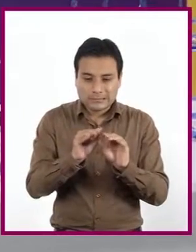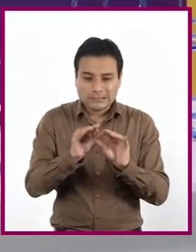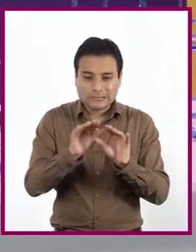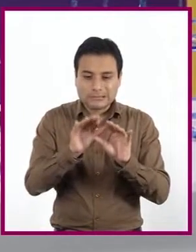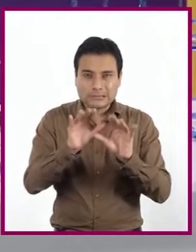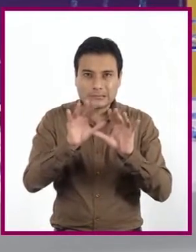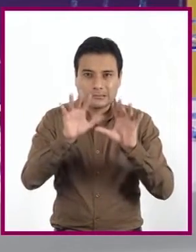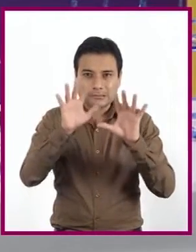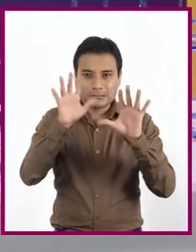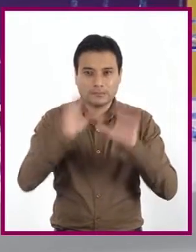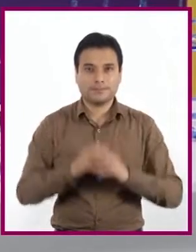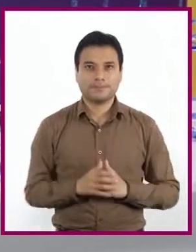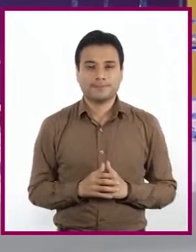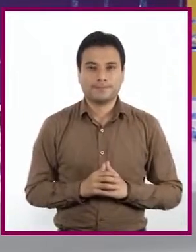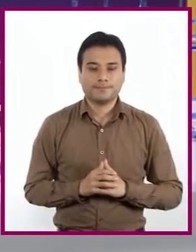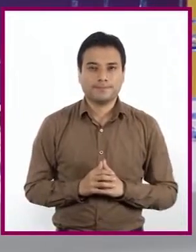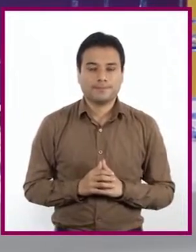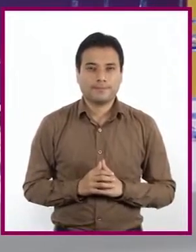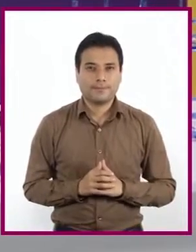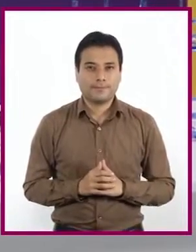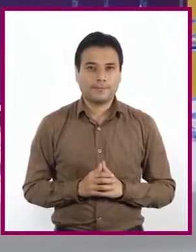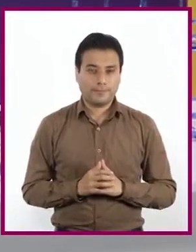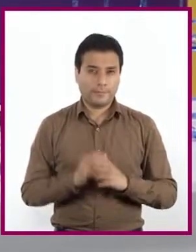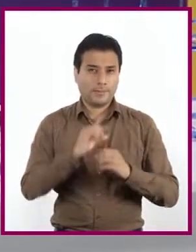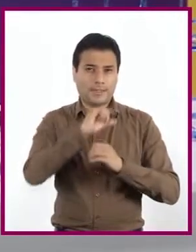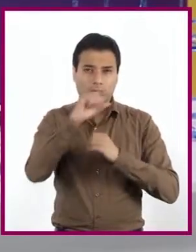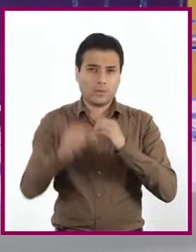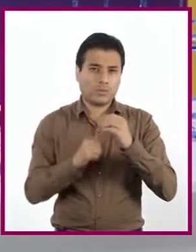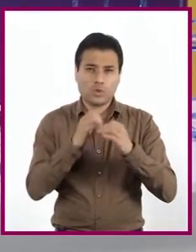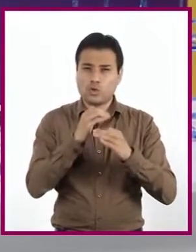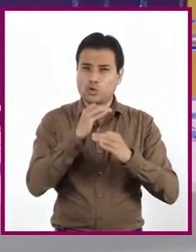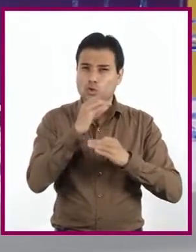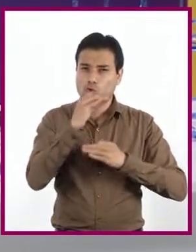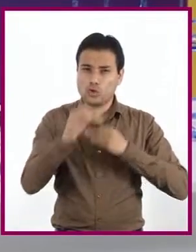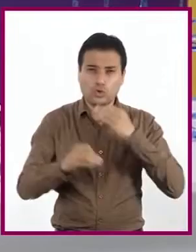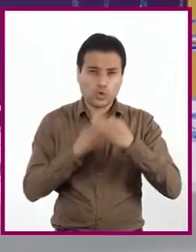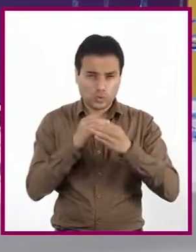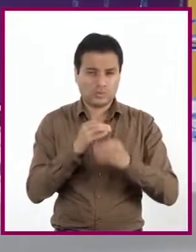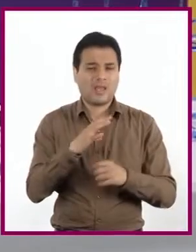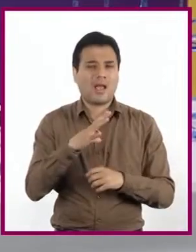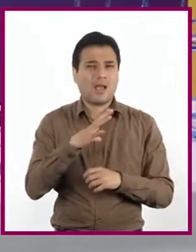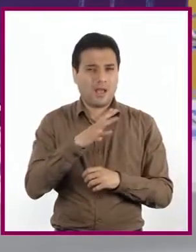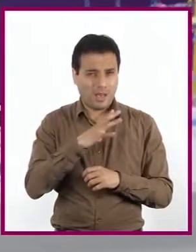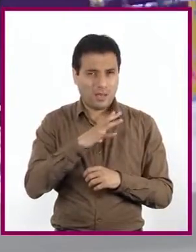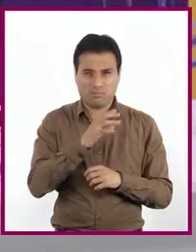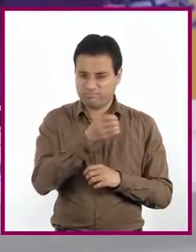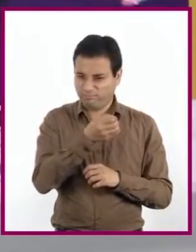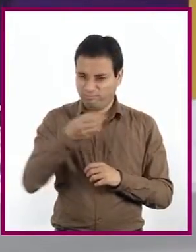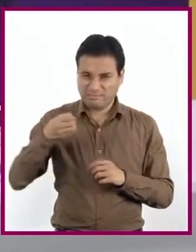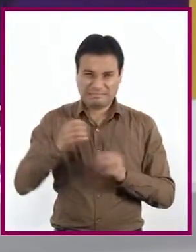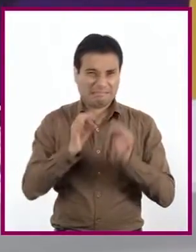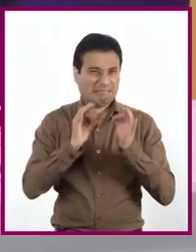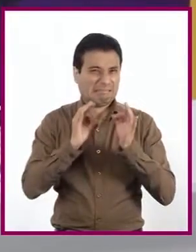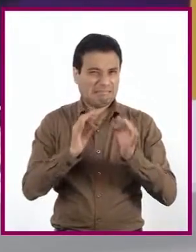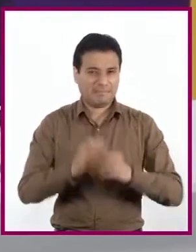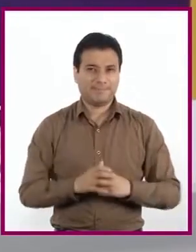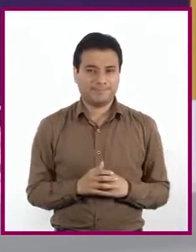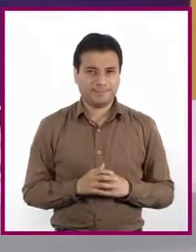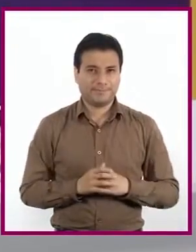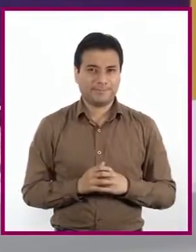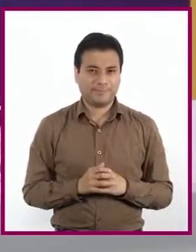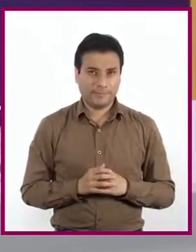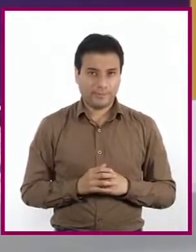cristal. Todos los átomos están perfectamente ordenados, generando una